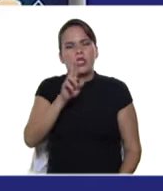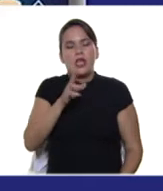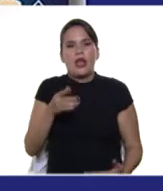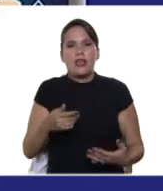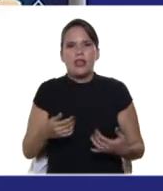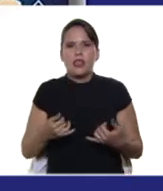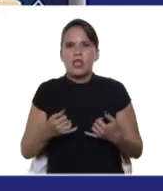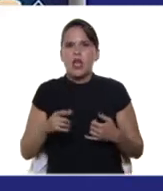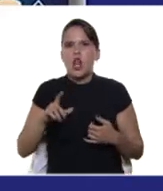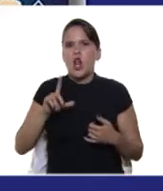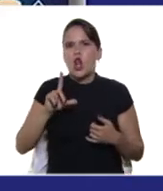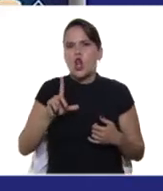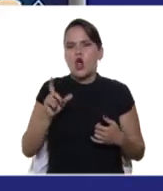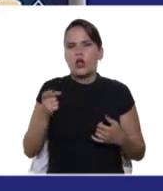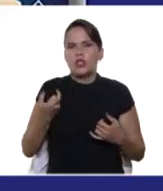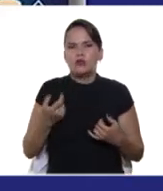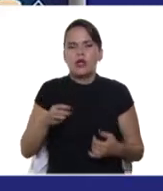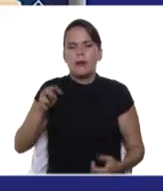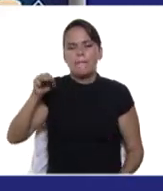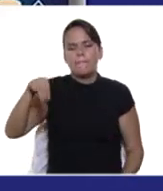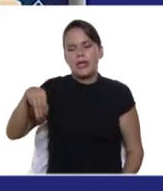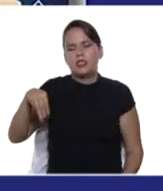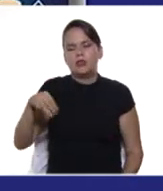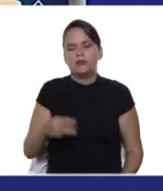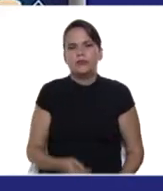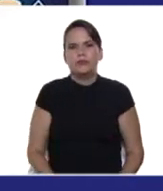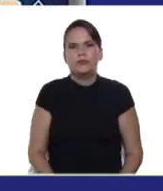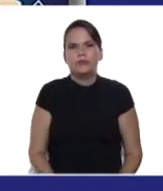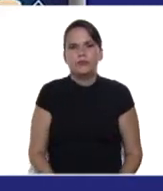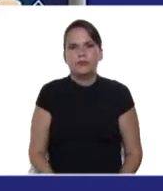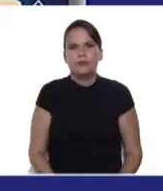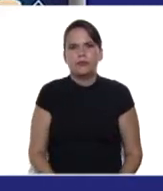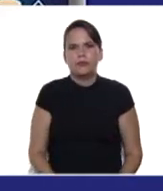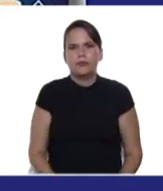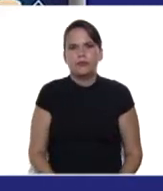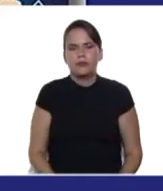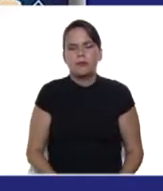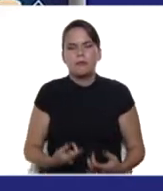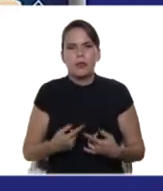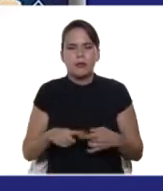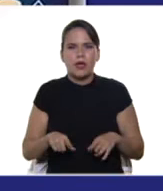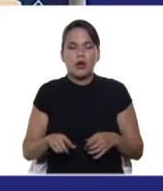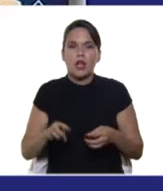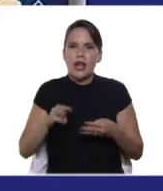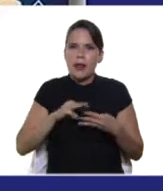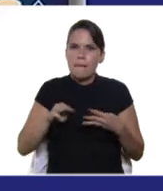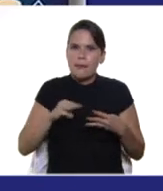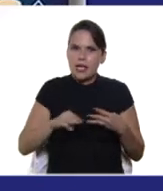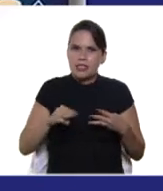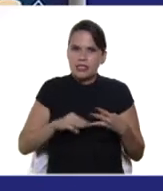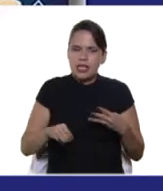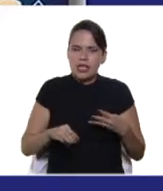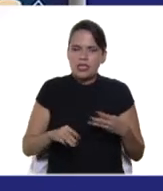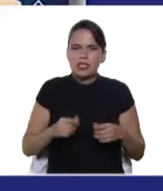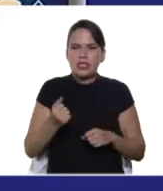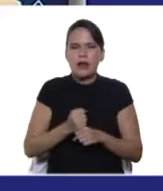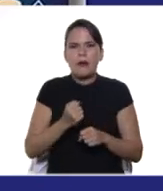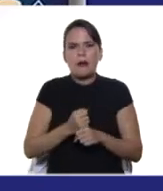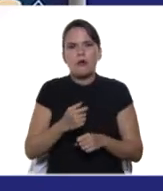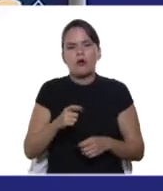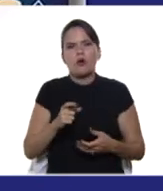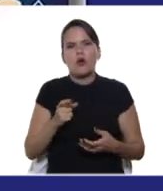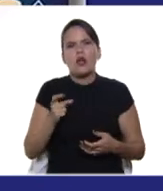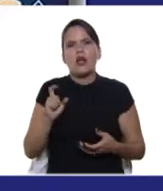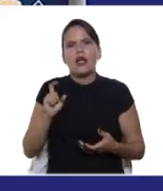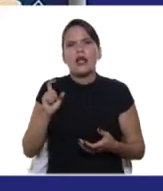de longitud, tenemos el metro, pero para lo que es la masa trabajamos con el gramo. Si nosotros tenemos